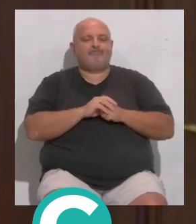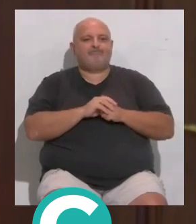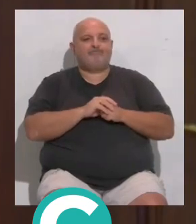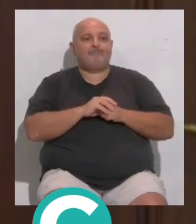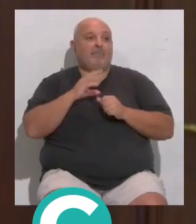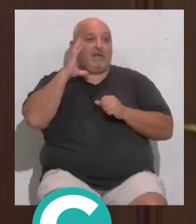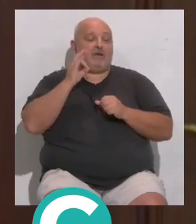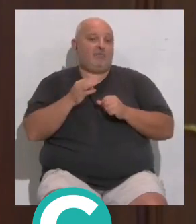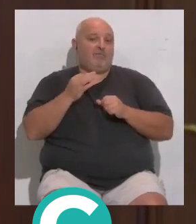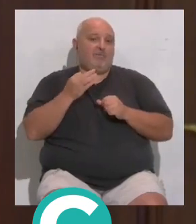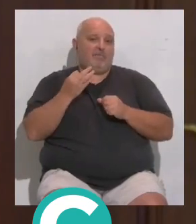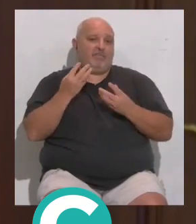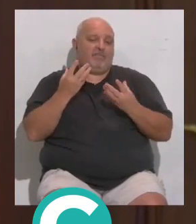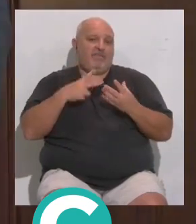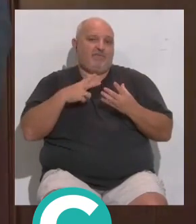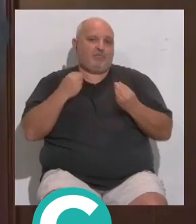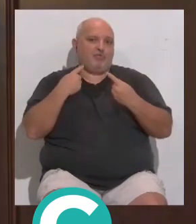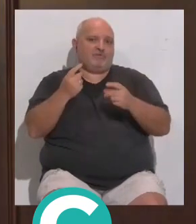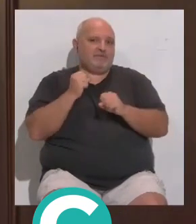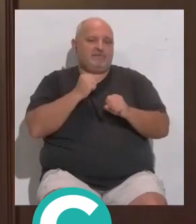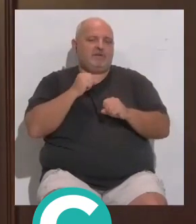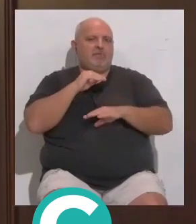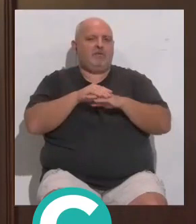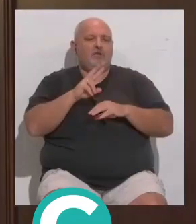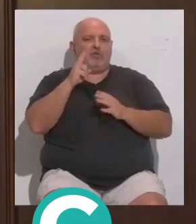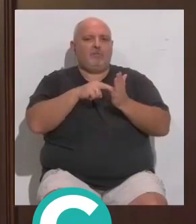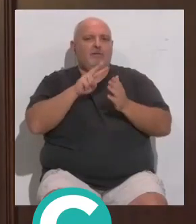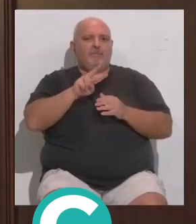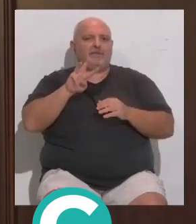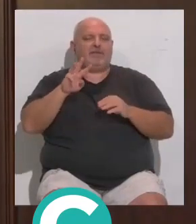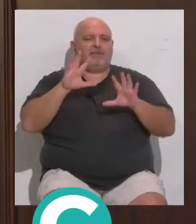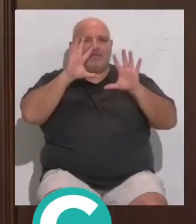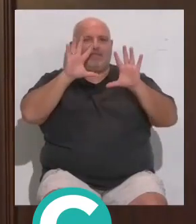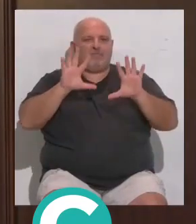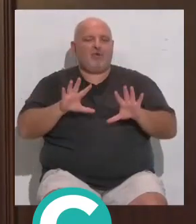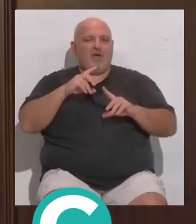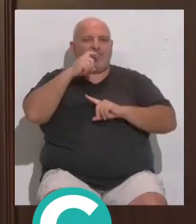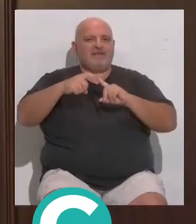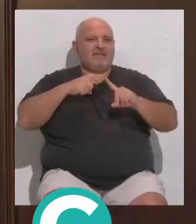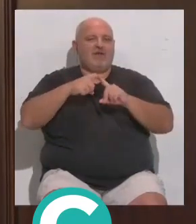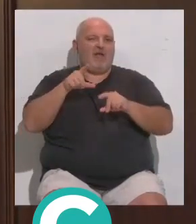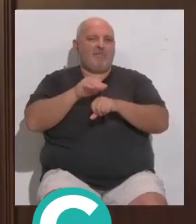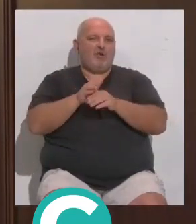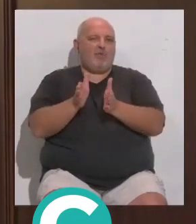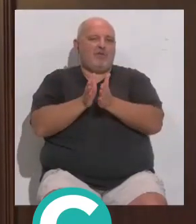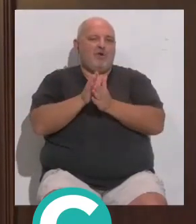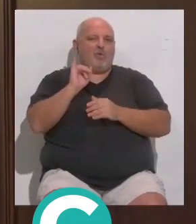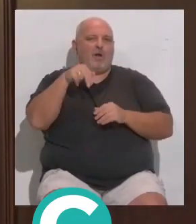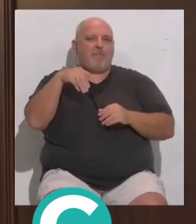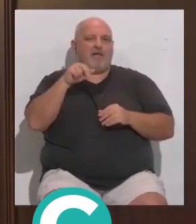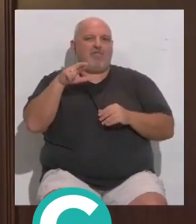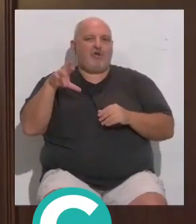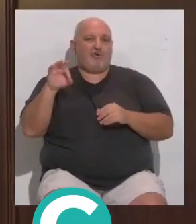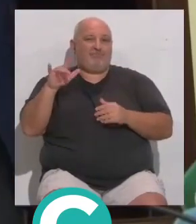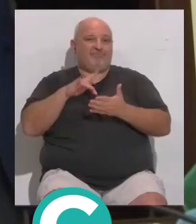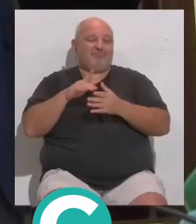creo que también le debo mucho a la Semana Santa. Que se cumpla en 2023 el décimo aniversario de que su amigo y compañero Juan Manzorro diese el